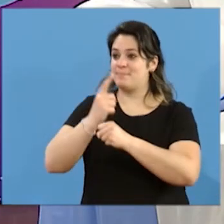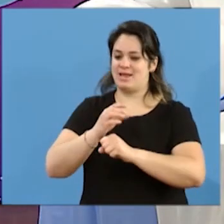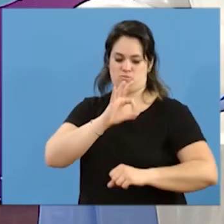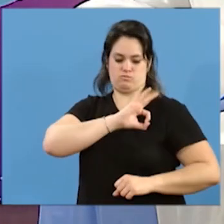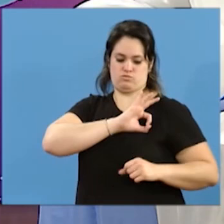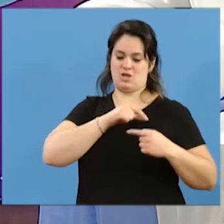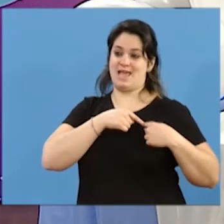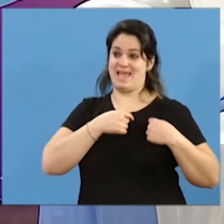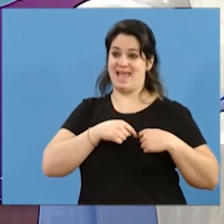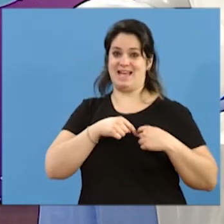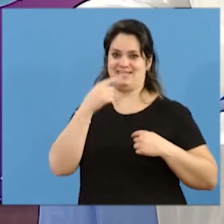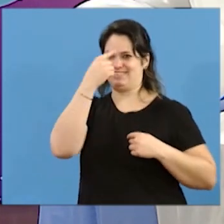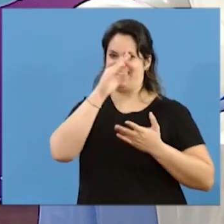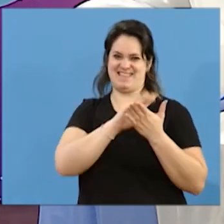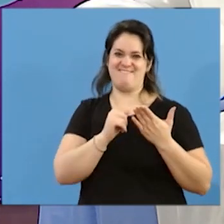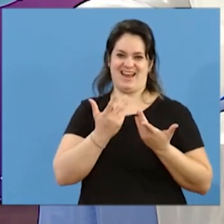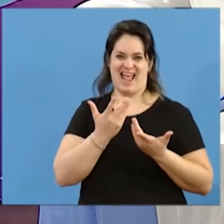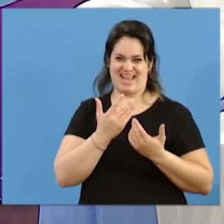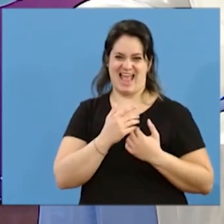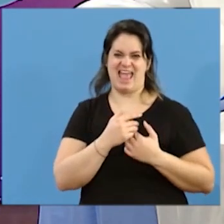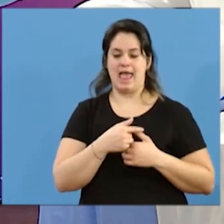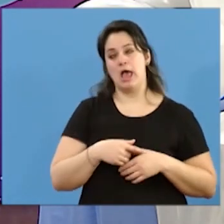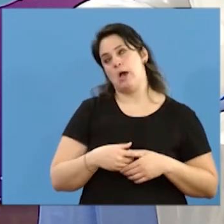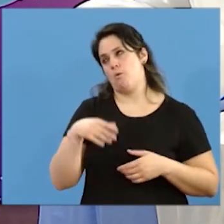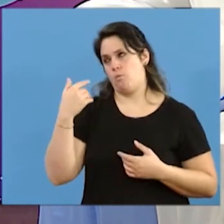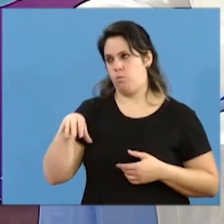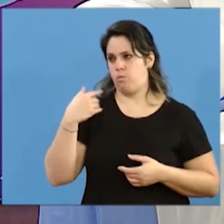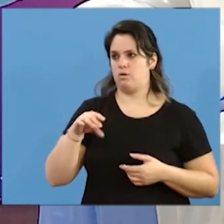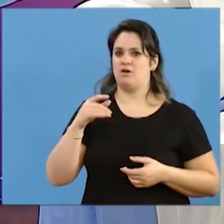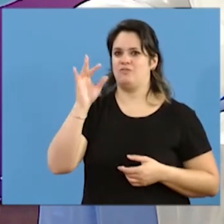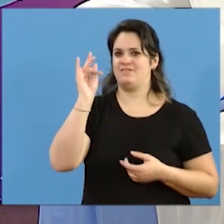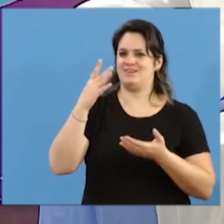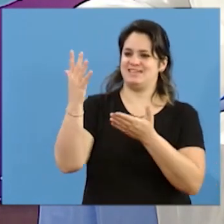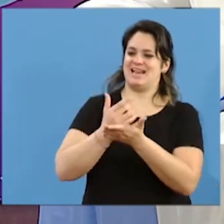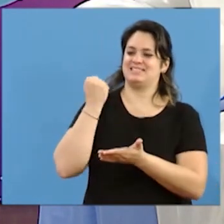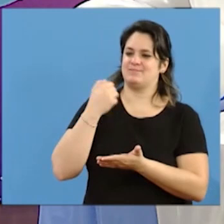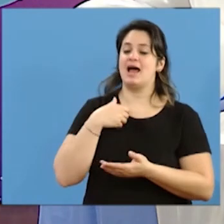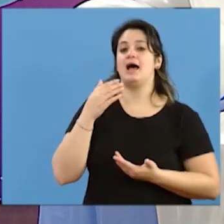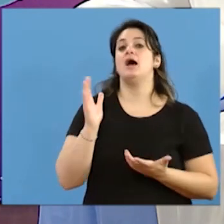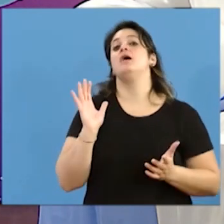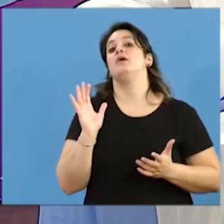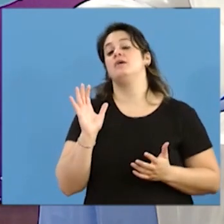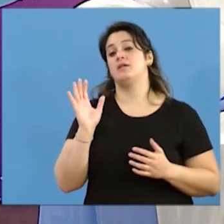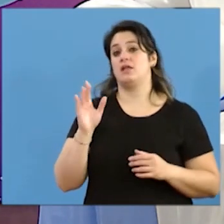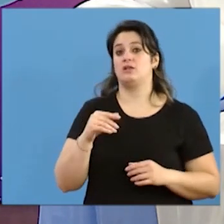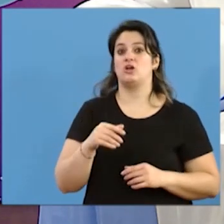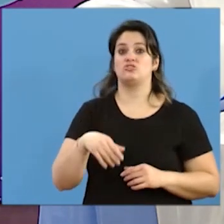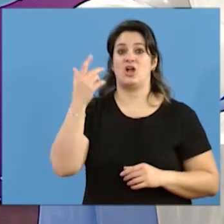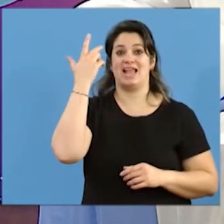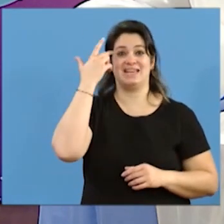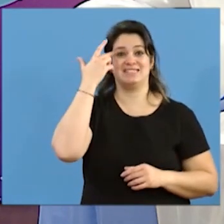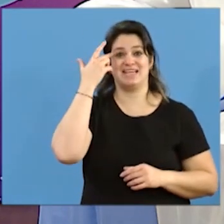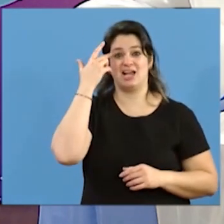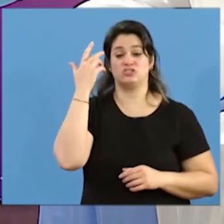la escarapela. Le costó para que se la aceptaran, pero bueno, el